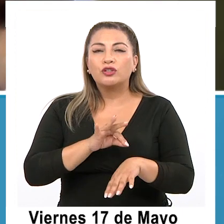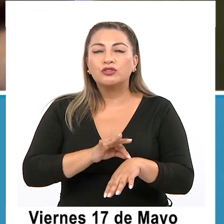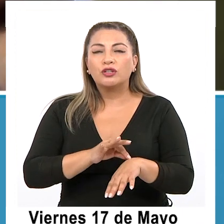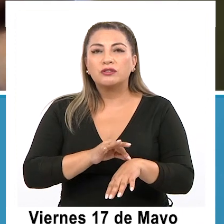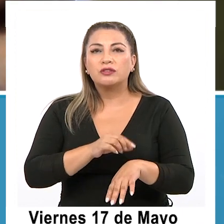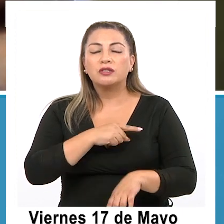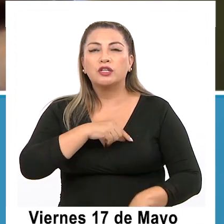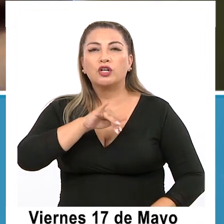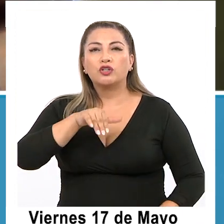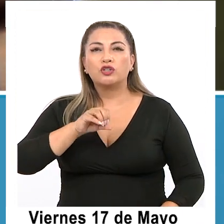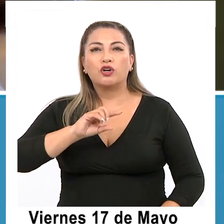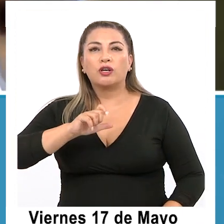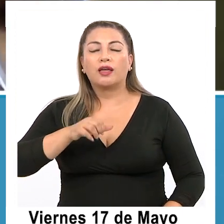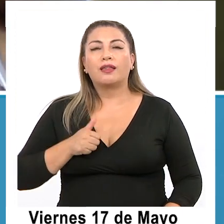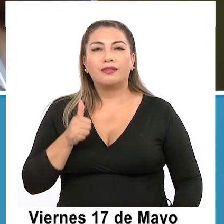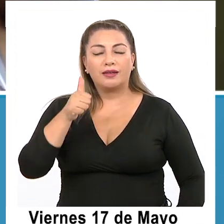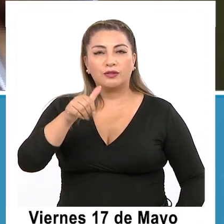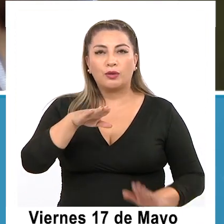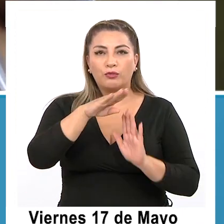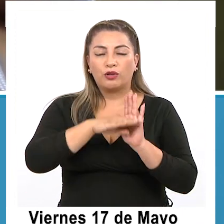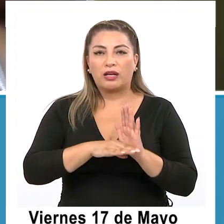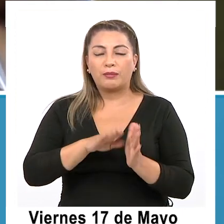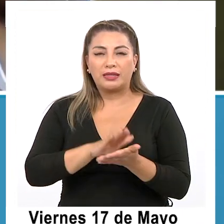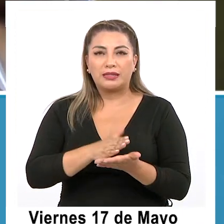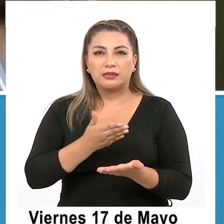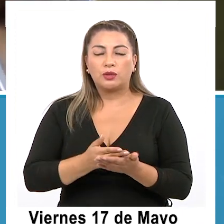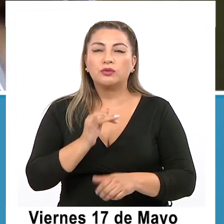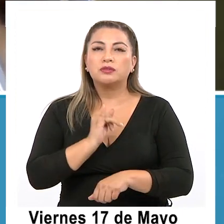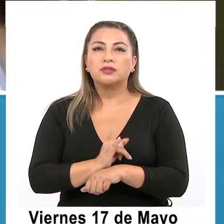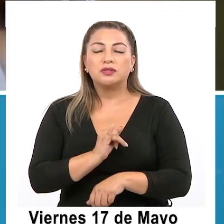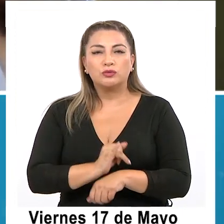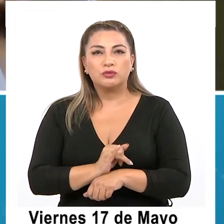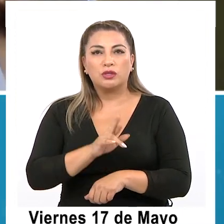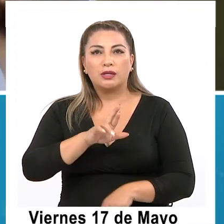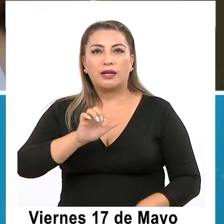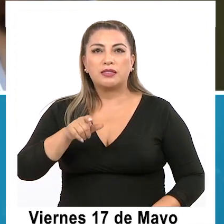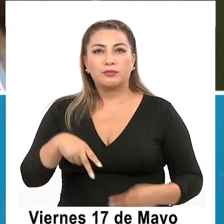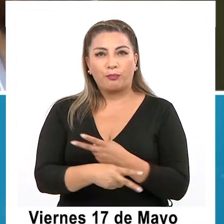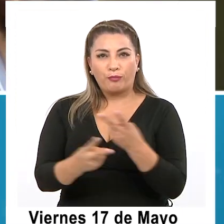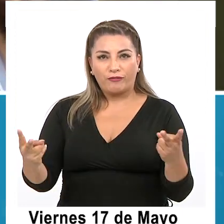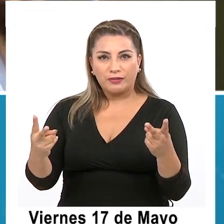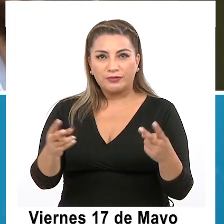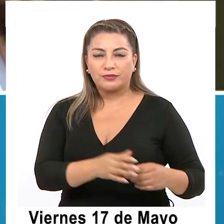Estuvimos con el doctor Jorge Acosta, director del programa de salud del Instituto Res Pública.